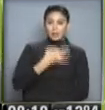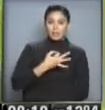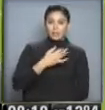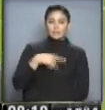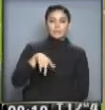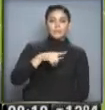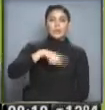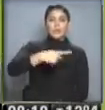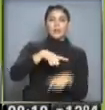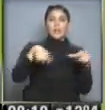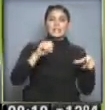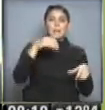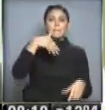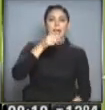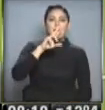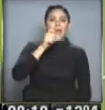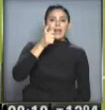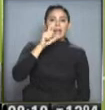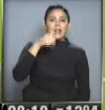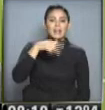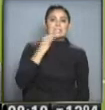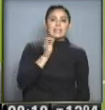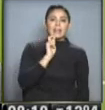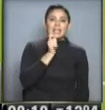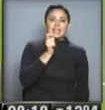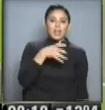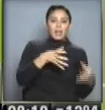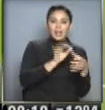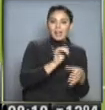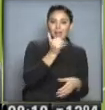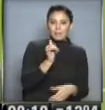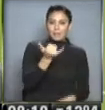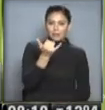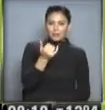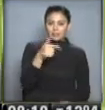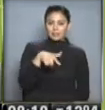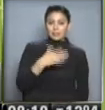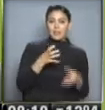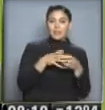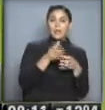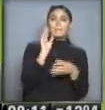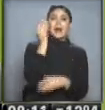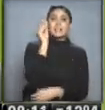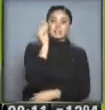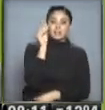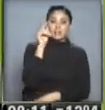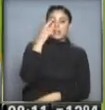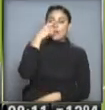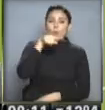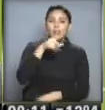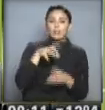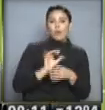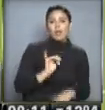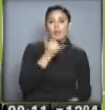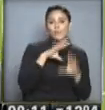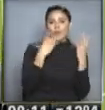estar en el Maracaná dirimiendo quién es este campeón de la Copa Confederaciones, la selección local Brasil y el último campeón del